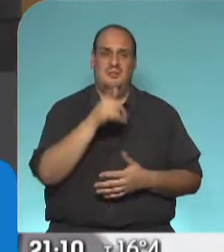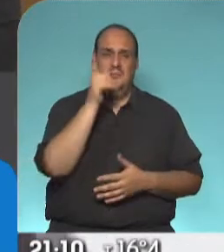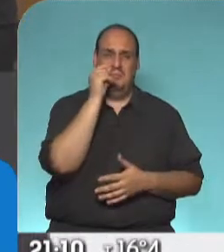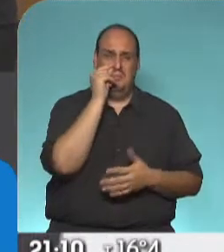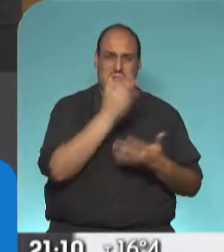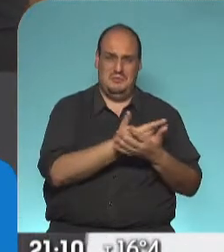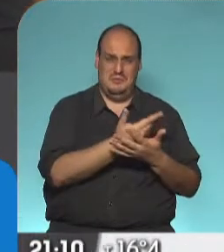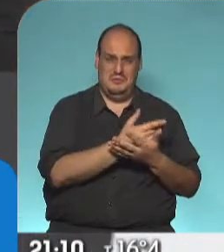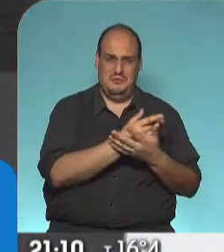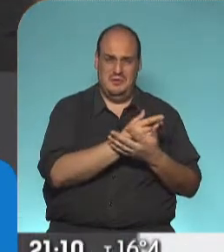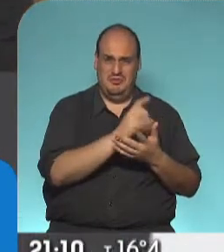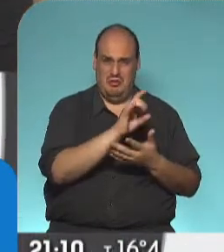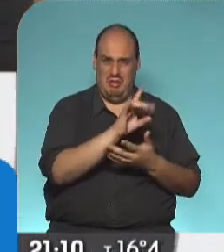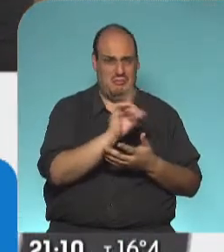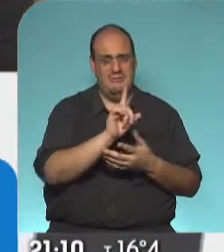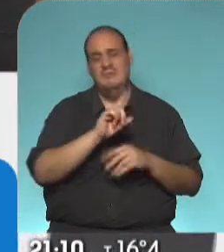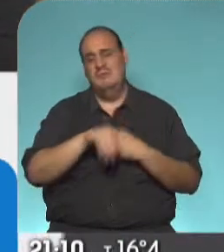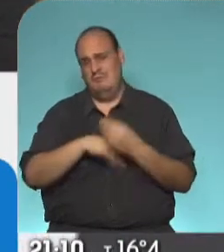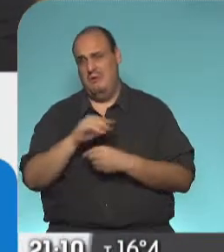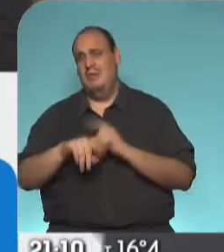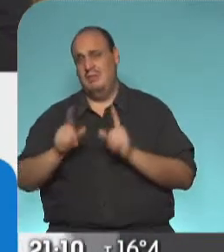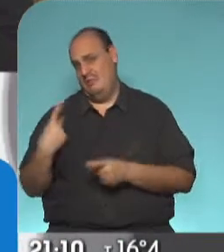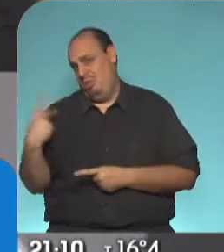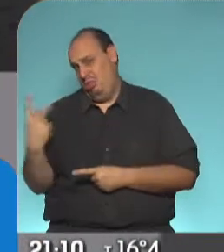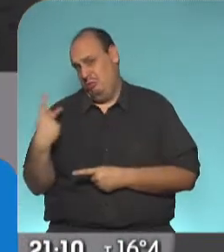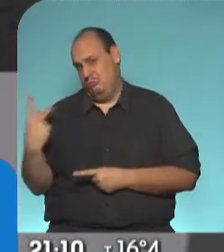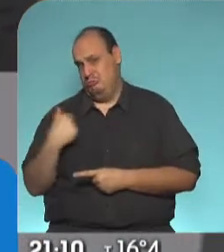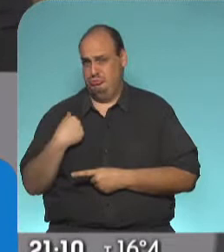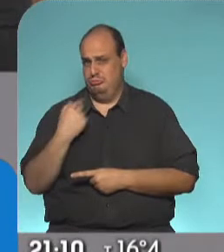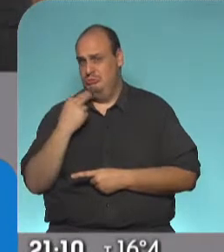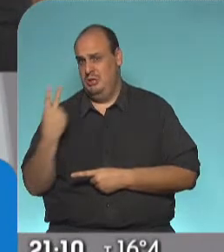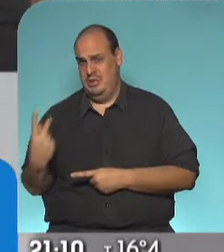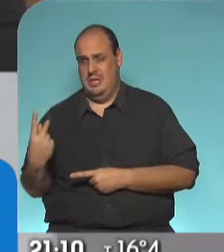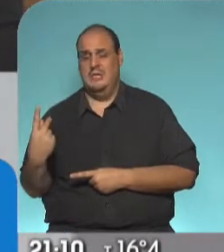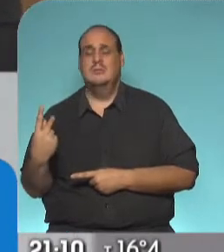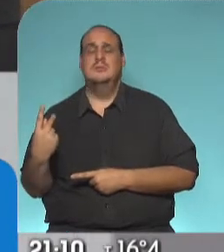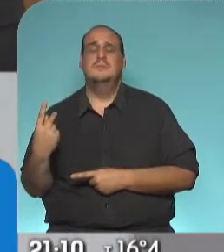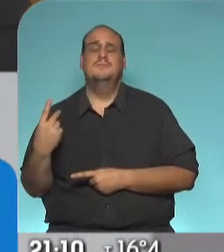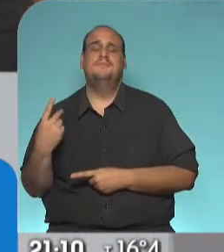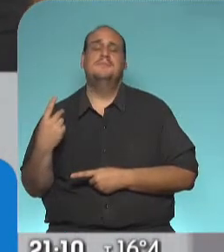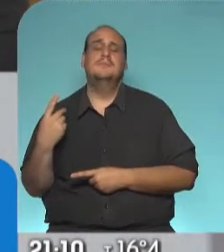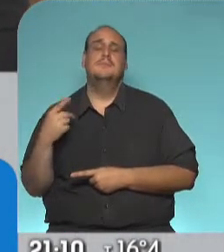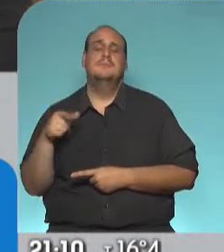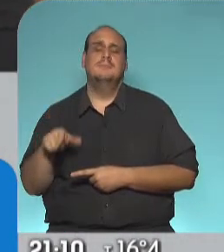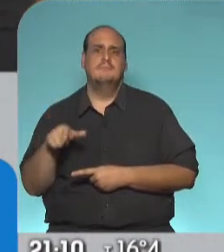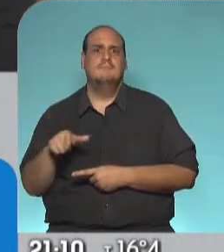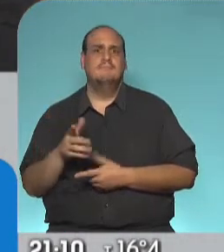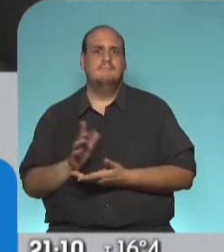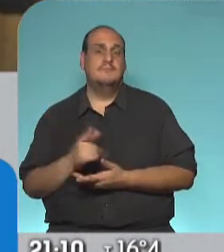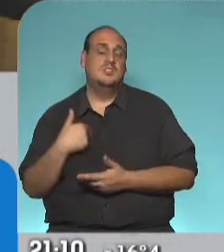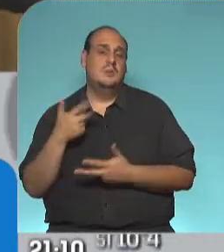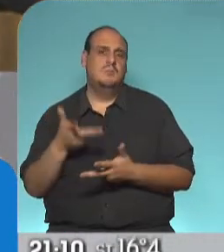sino también el grupo familiar, que en este caso somos nosotras dos. Y bueno, es una... A ver, como yo digo,